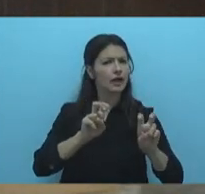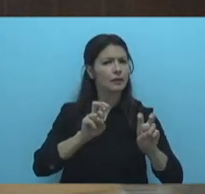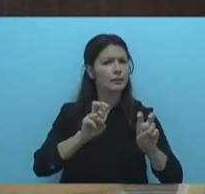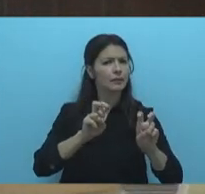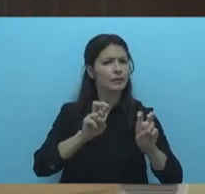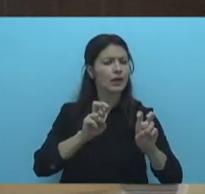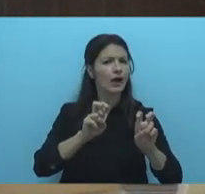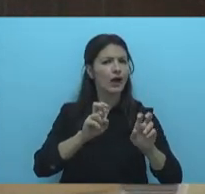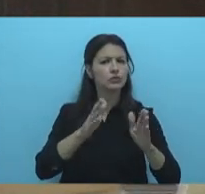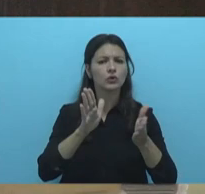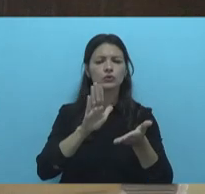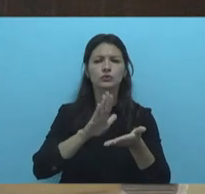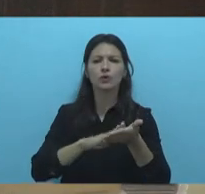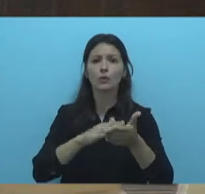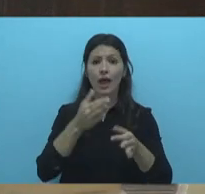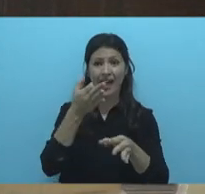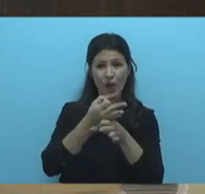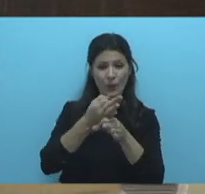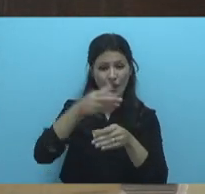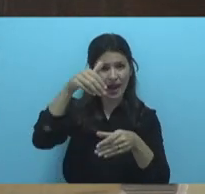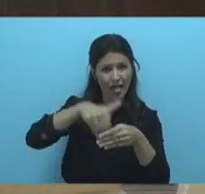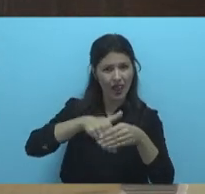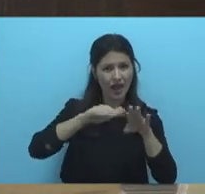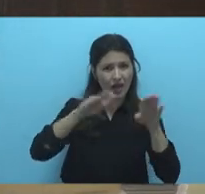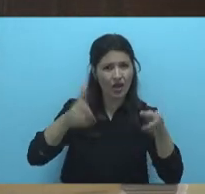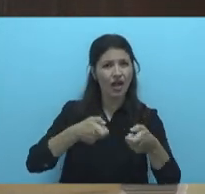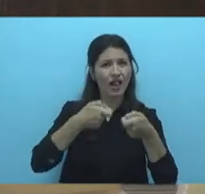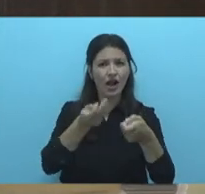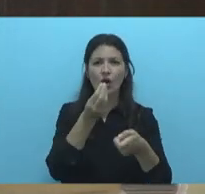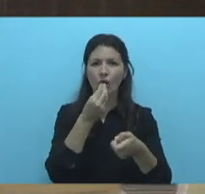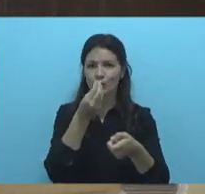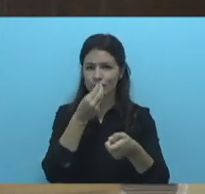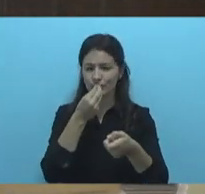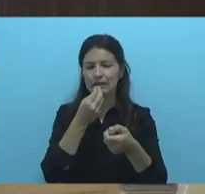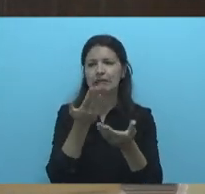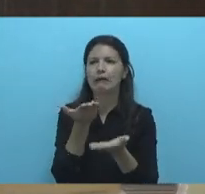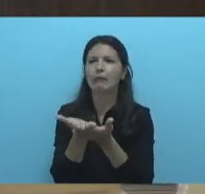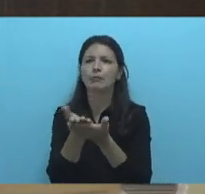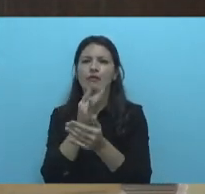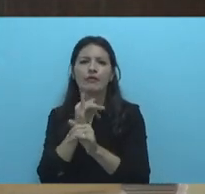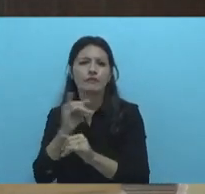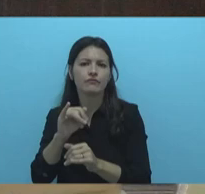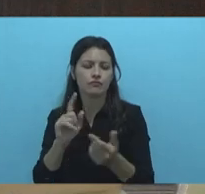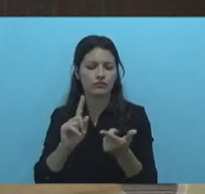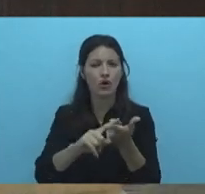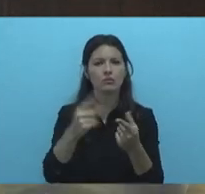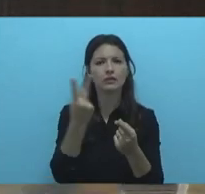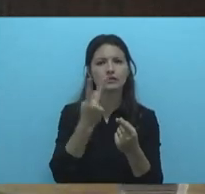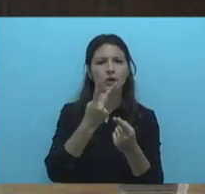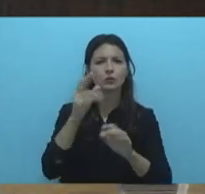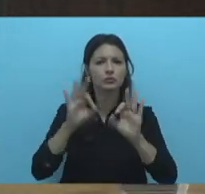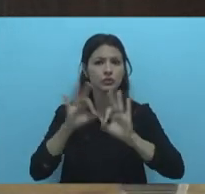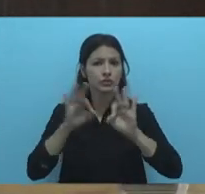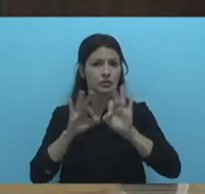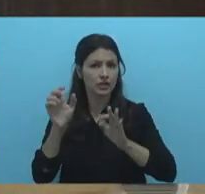tema de comedores escolares, al Ministerio de Educación un pedido de informes, y el segundo, un proyecto de mi